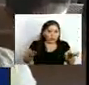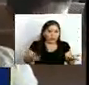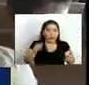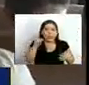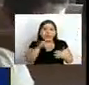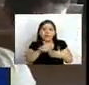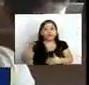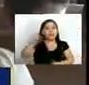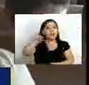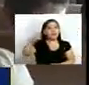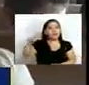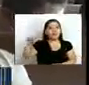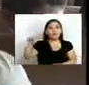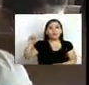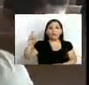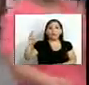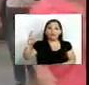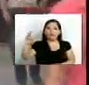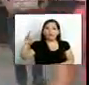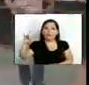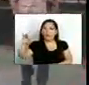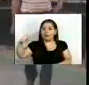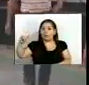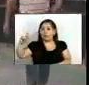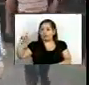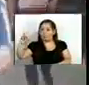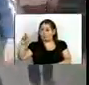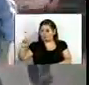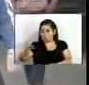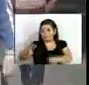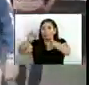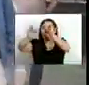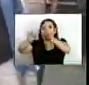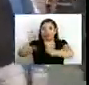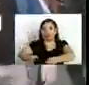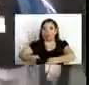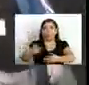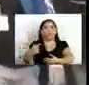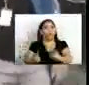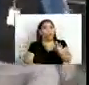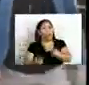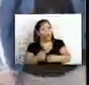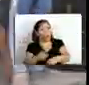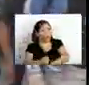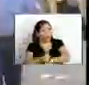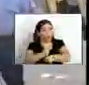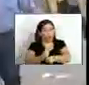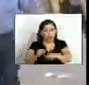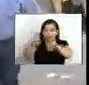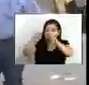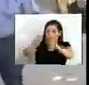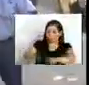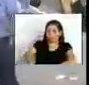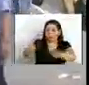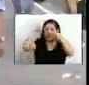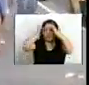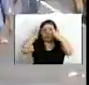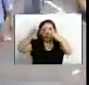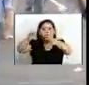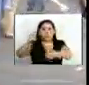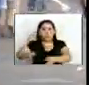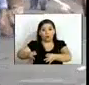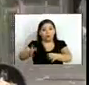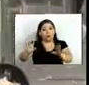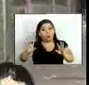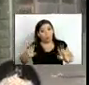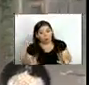llama subregistros. Los registros más amplios y confiables ayudan a tomar mejores decisiones. Pero